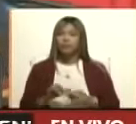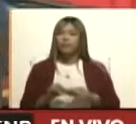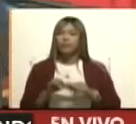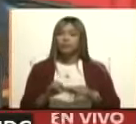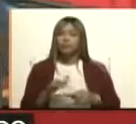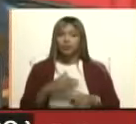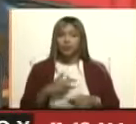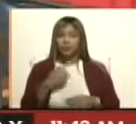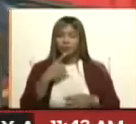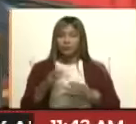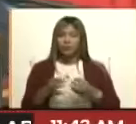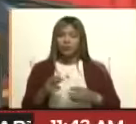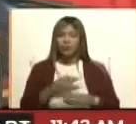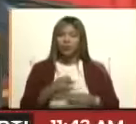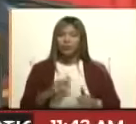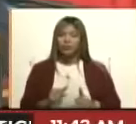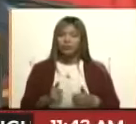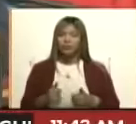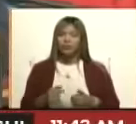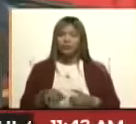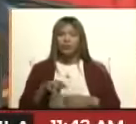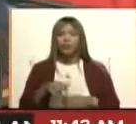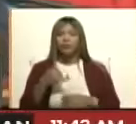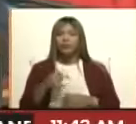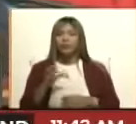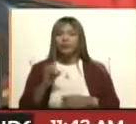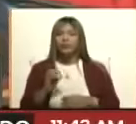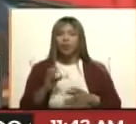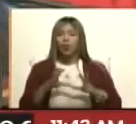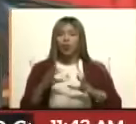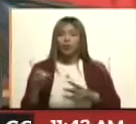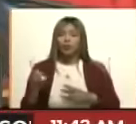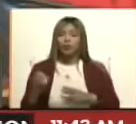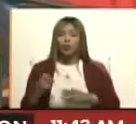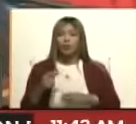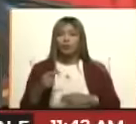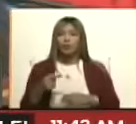quisiera destacar que hemos activado la línea telefónica